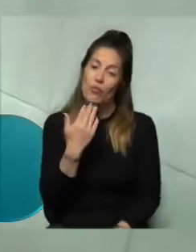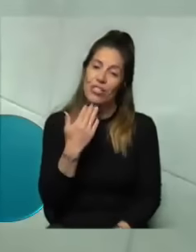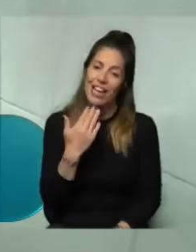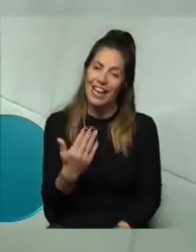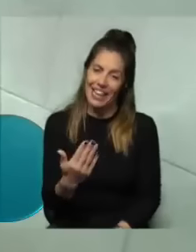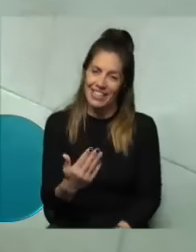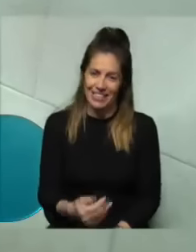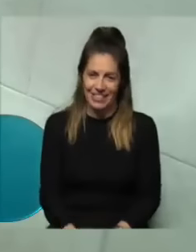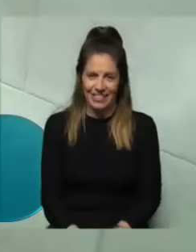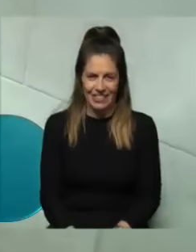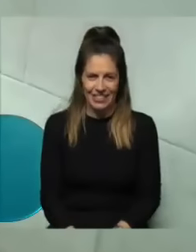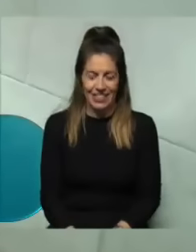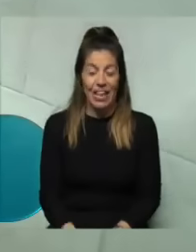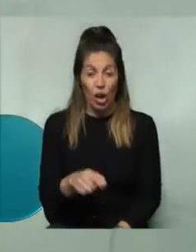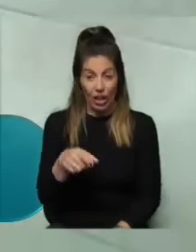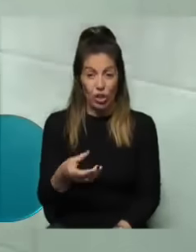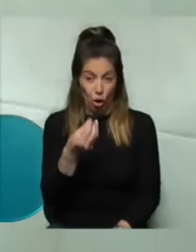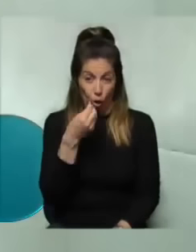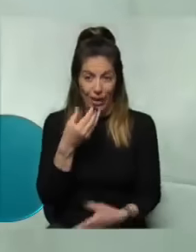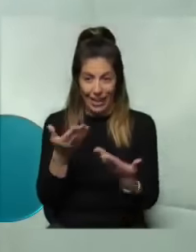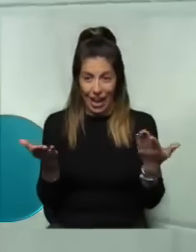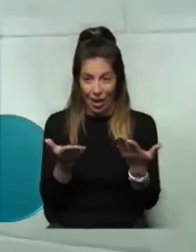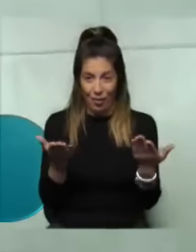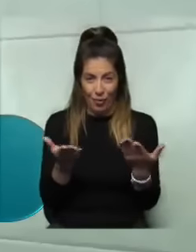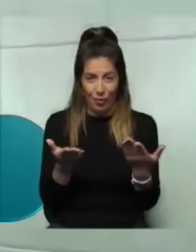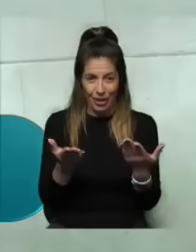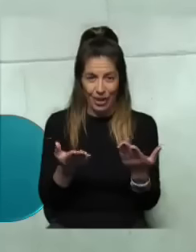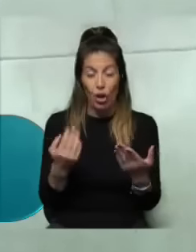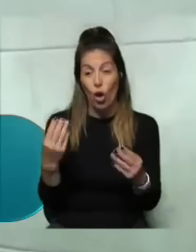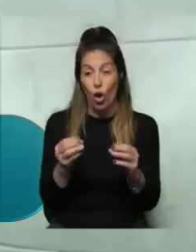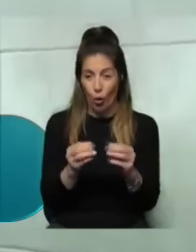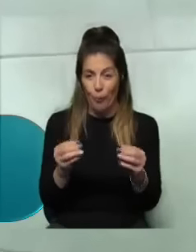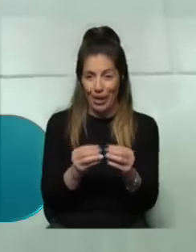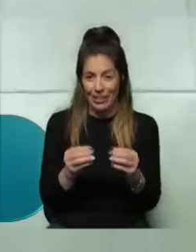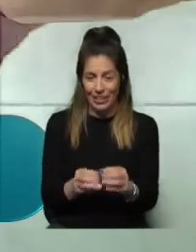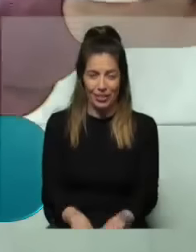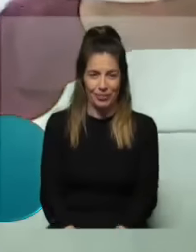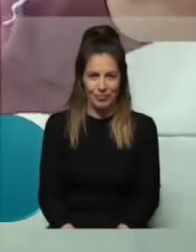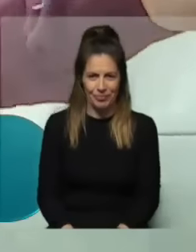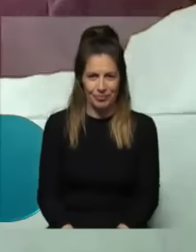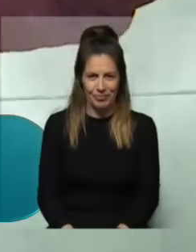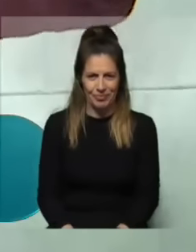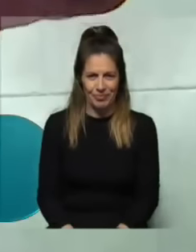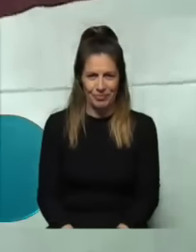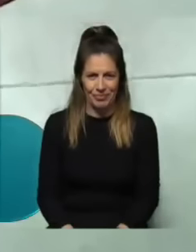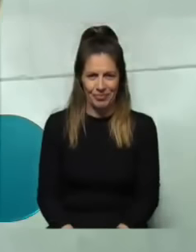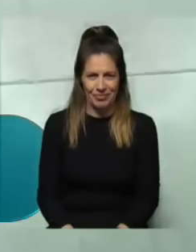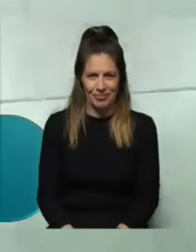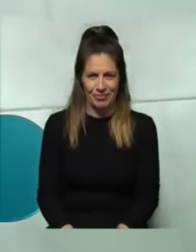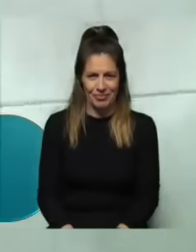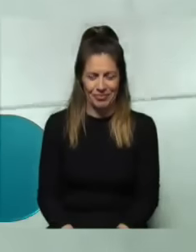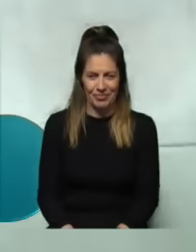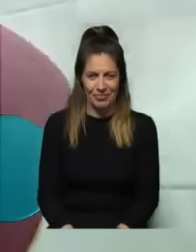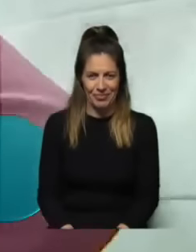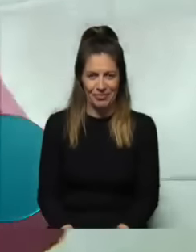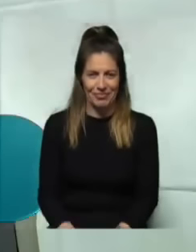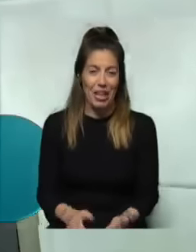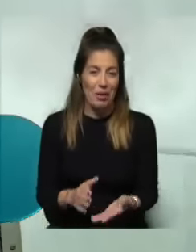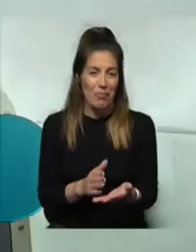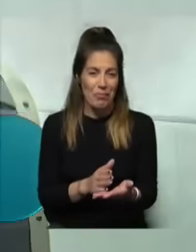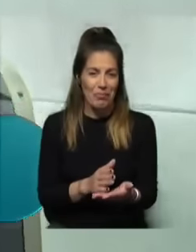Cintia, con lo que vamos a desayunar ahora con Sergio Agustín Cayorda, con Alvarito Fernández y con el Tano, que nos sumamos a esta mesa. Gracias, Sergio Agustín. ¡Qué pobreza! Así